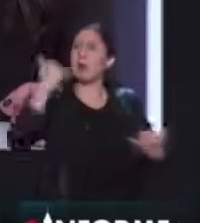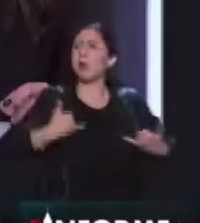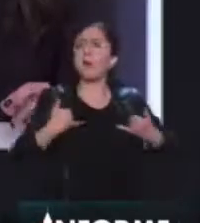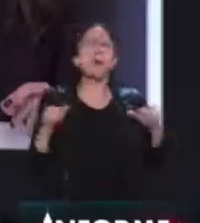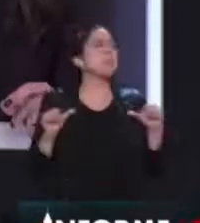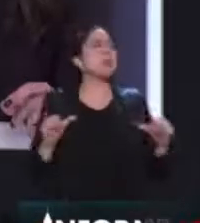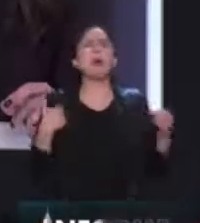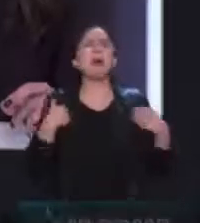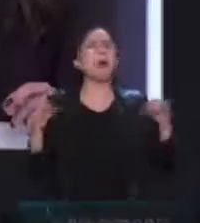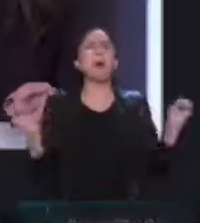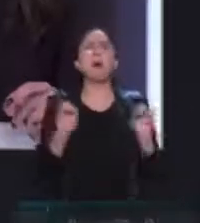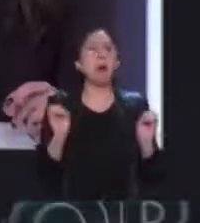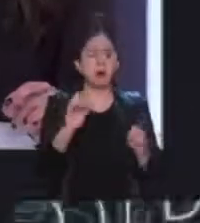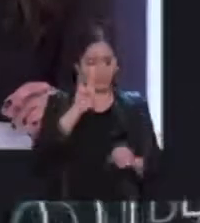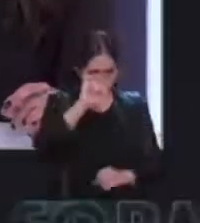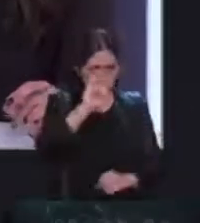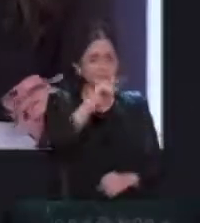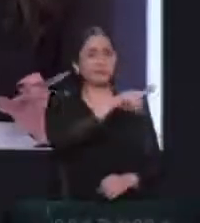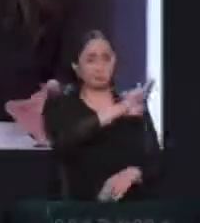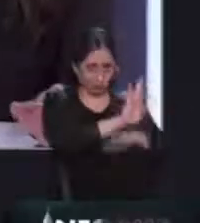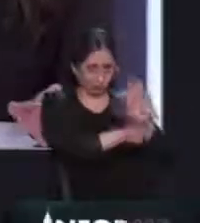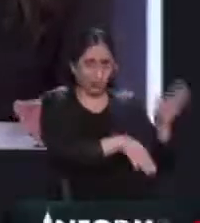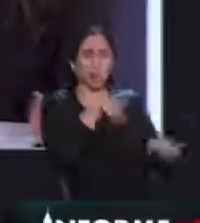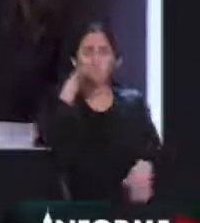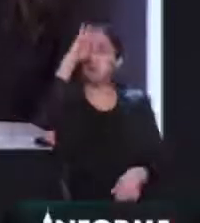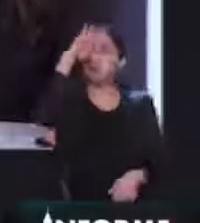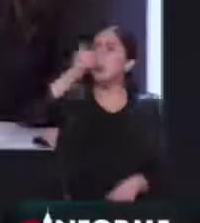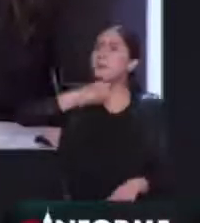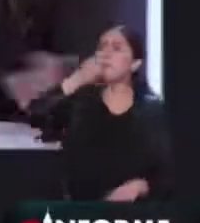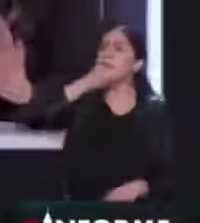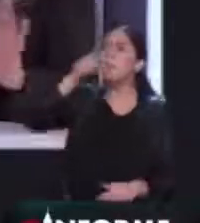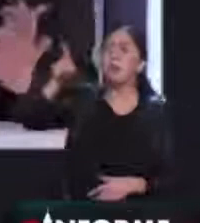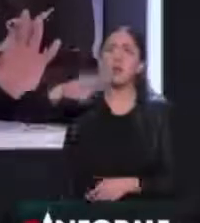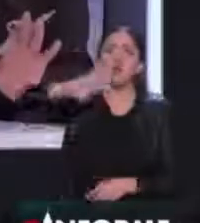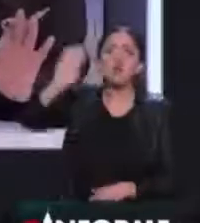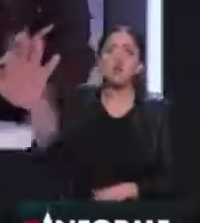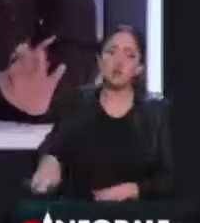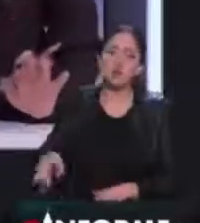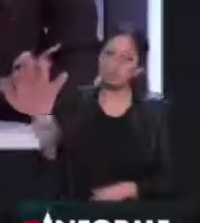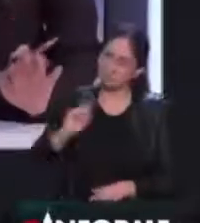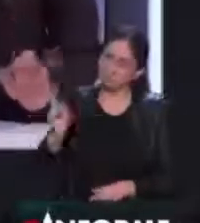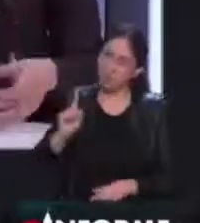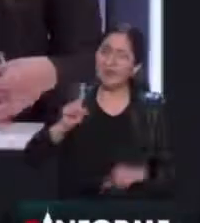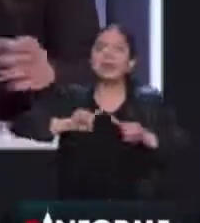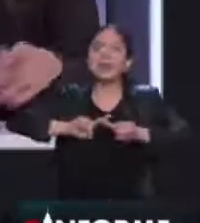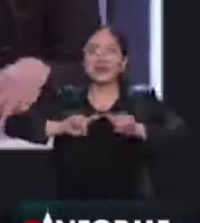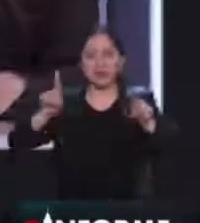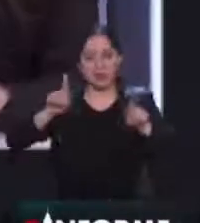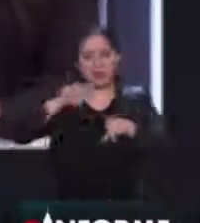el fallecimiento, no solo los adultos. Muchísimas gracias. No muchísimas en la misma gracias, proporción, Edgar. nada más. No. Un fuerte abrazo.